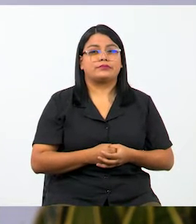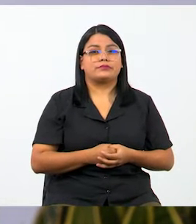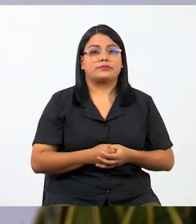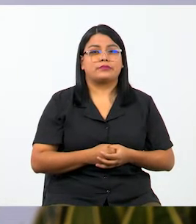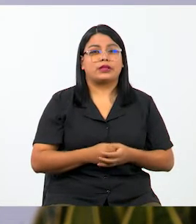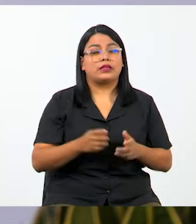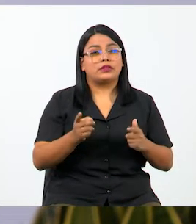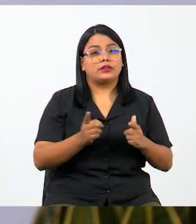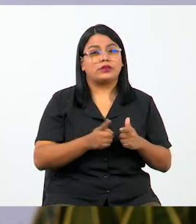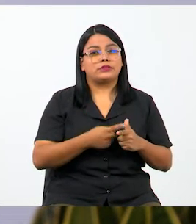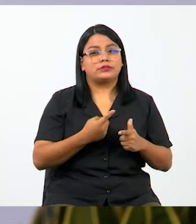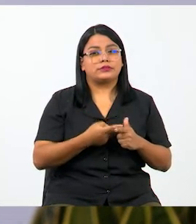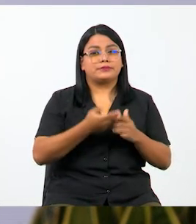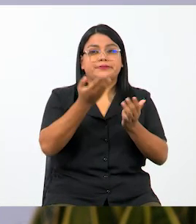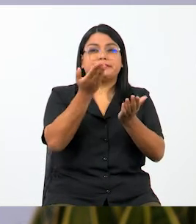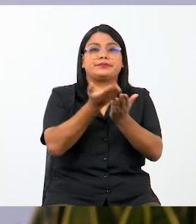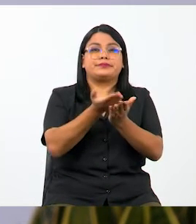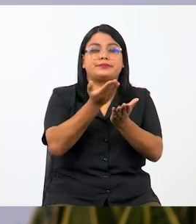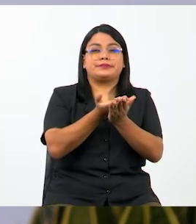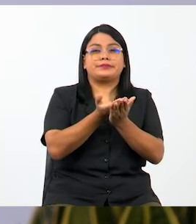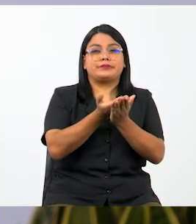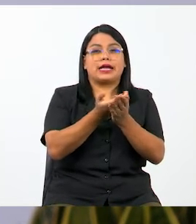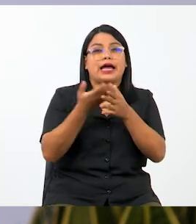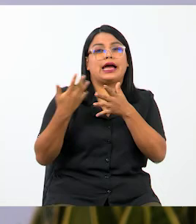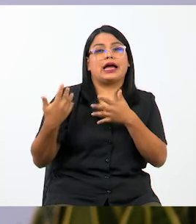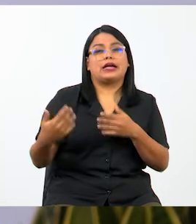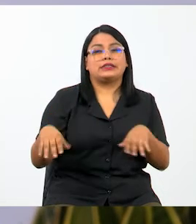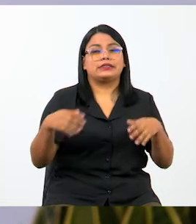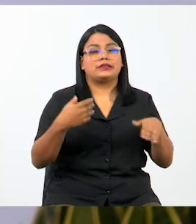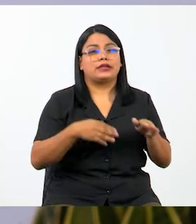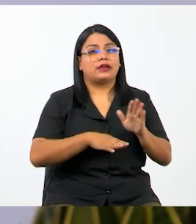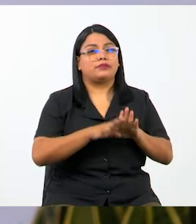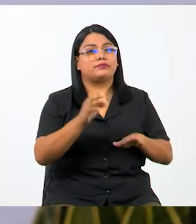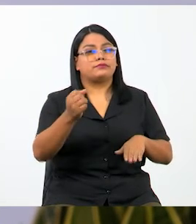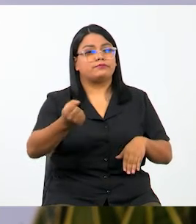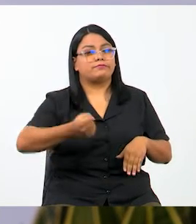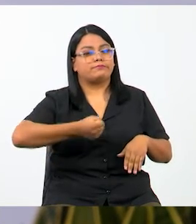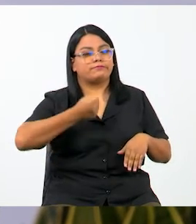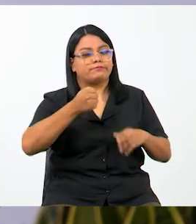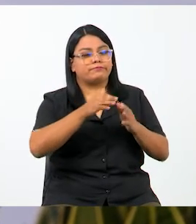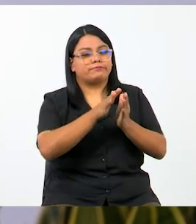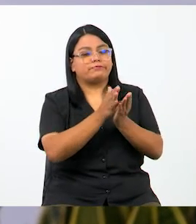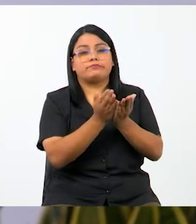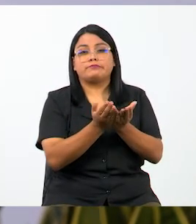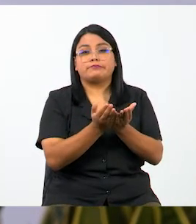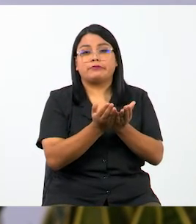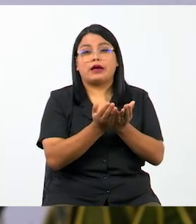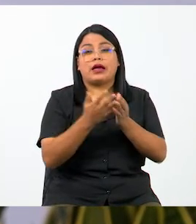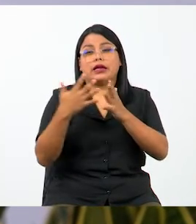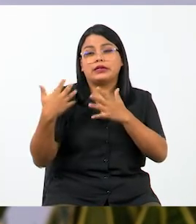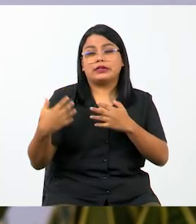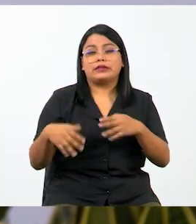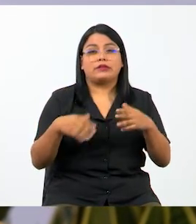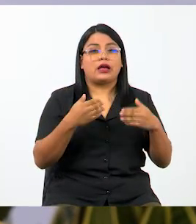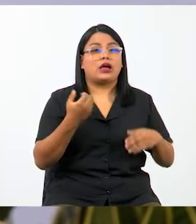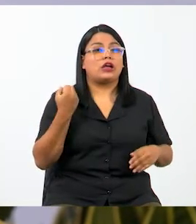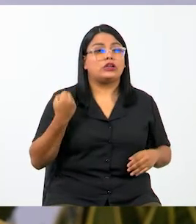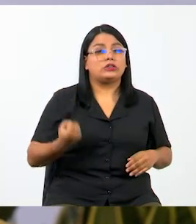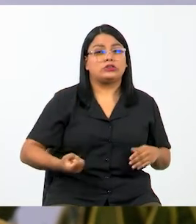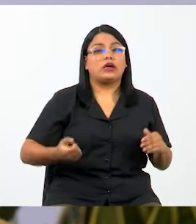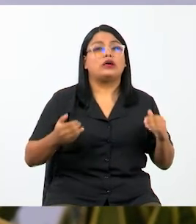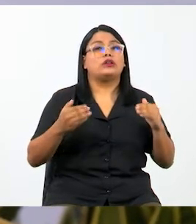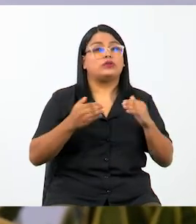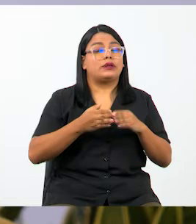al docente actividades priorizadas del libro de texto. De estas actividades, el estudiante sí deberá presentar